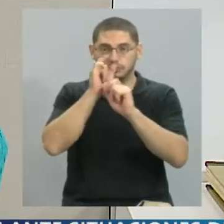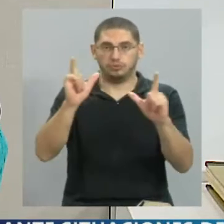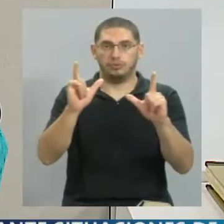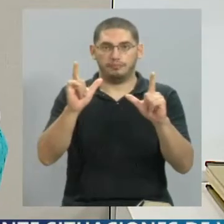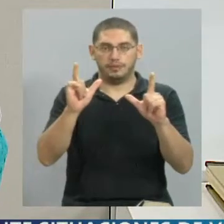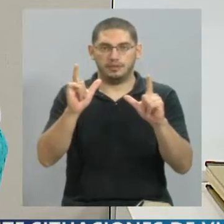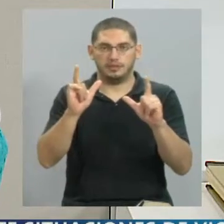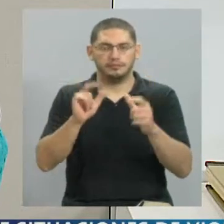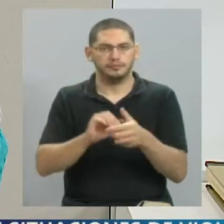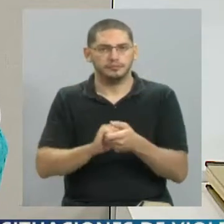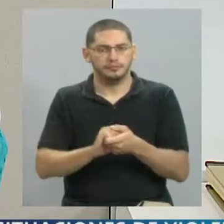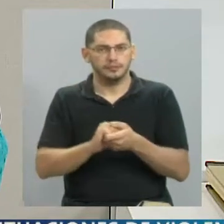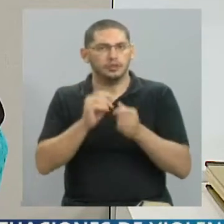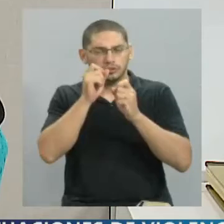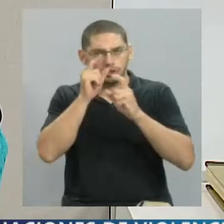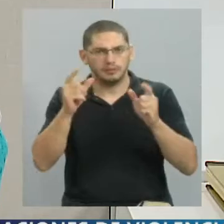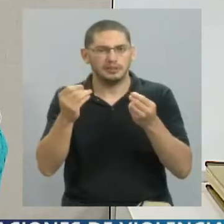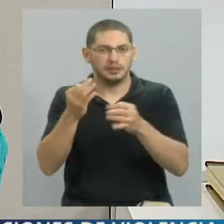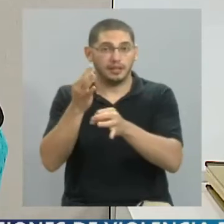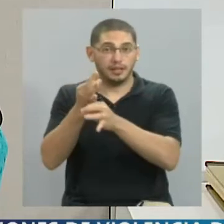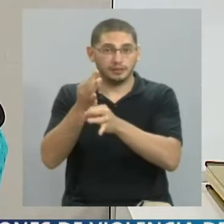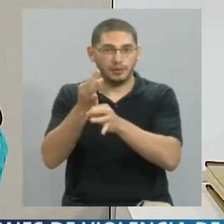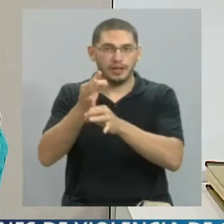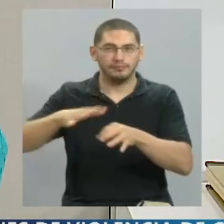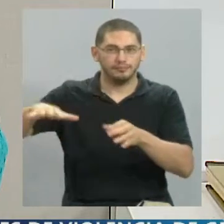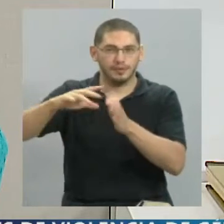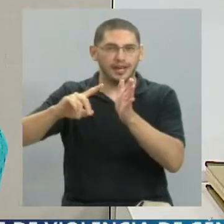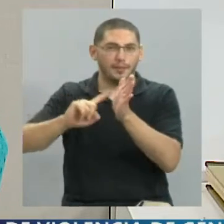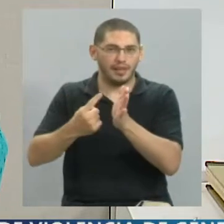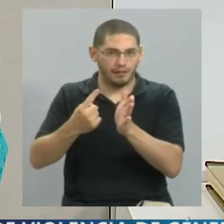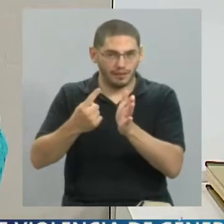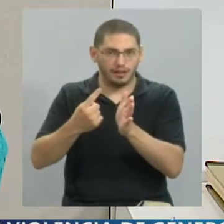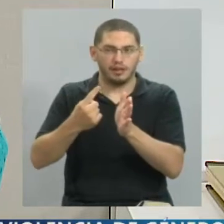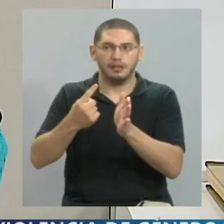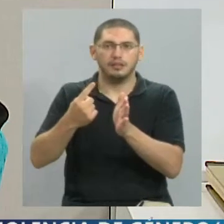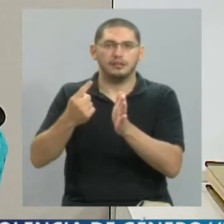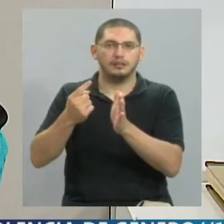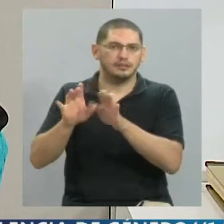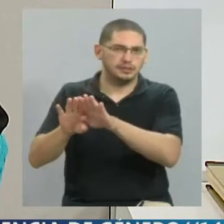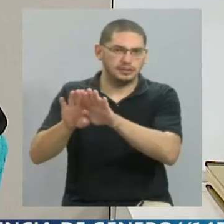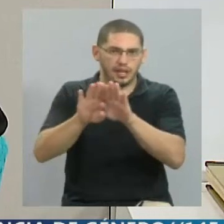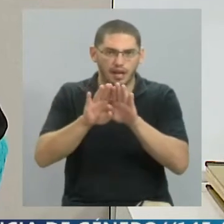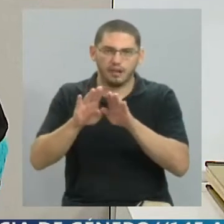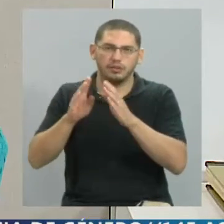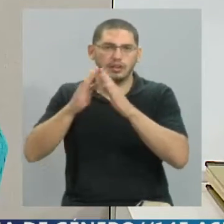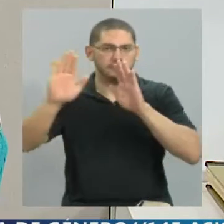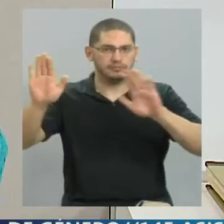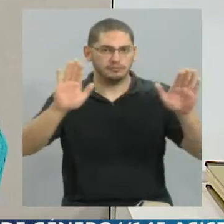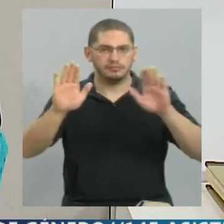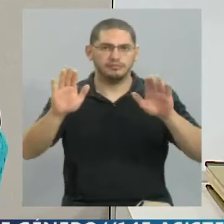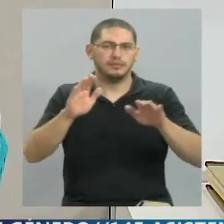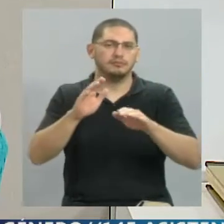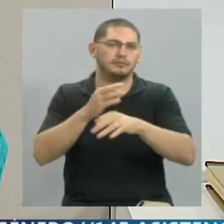de que las escuelas en el área metropolitana de Buenos Aires volvieran a la virtualidad, al menos durante los